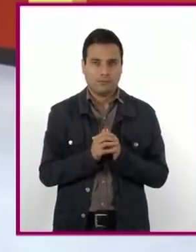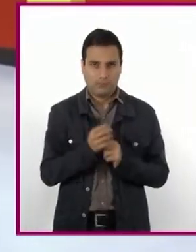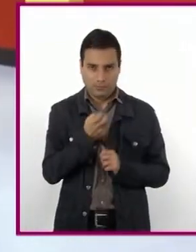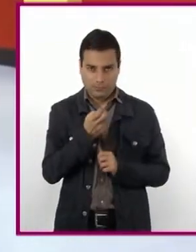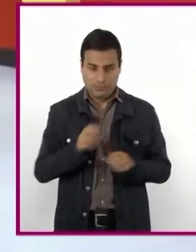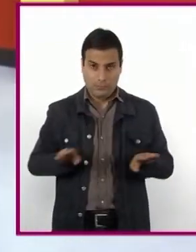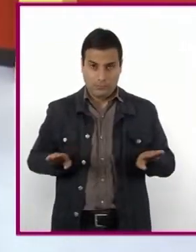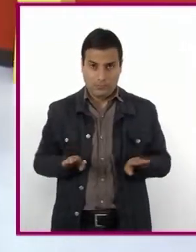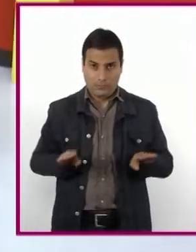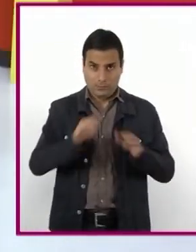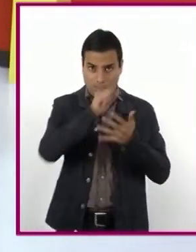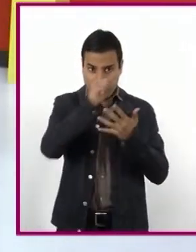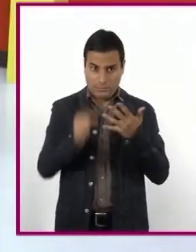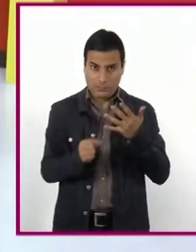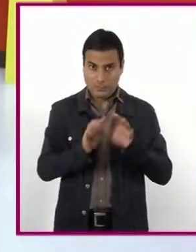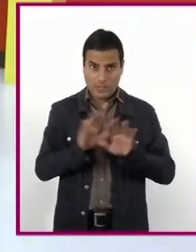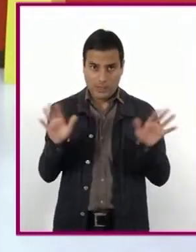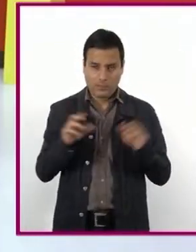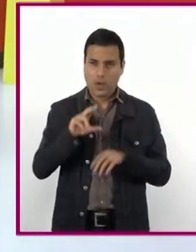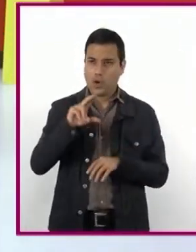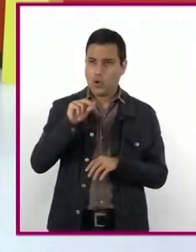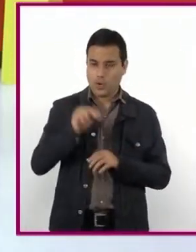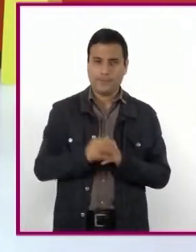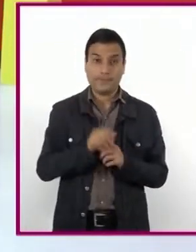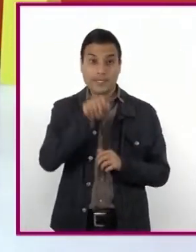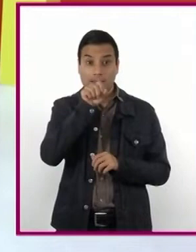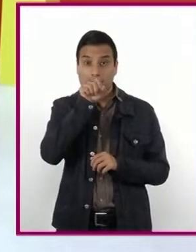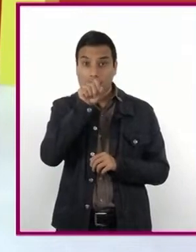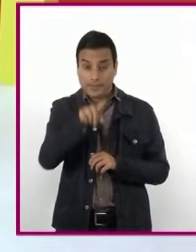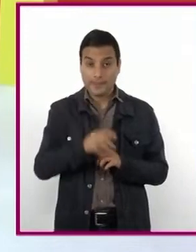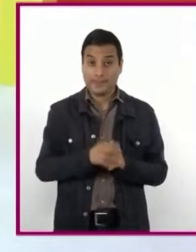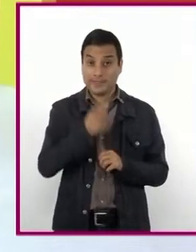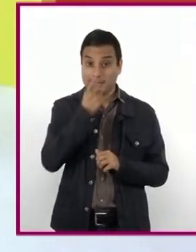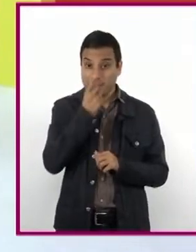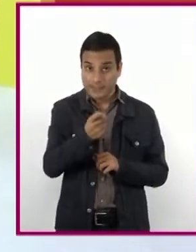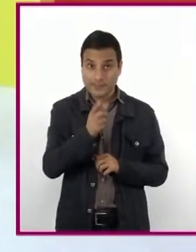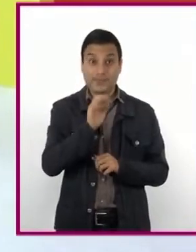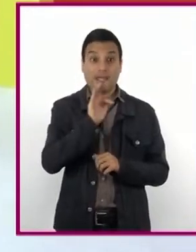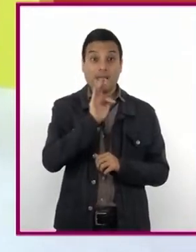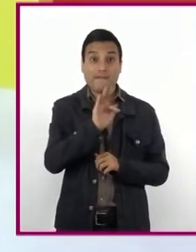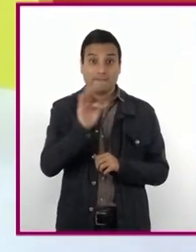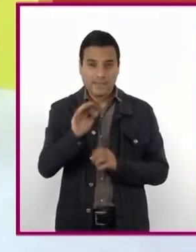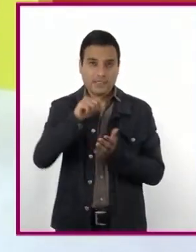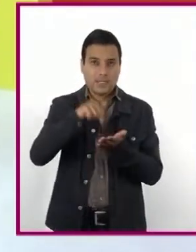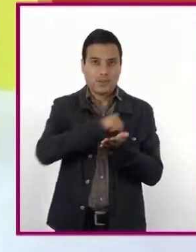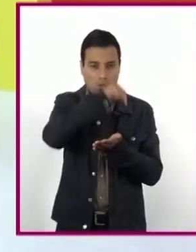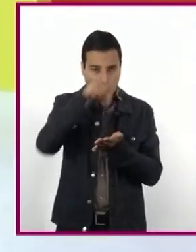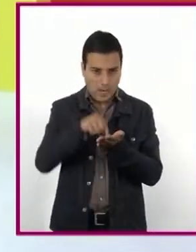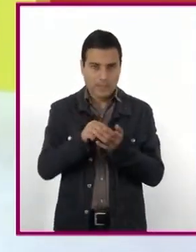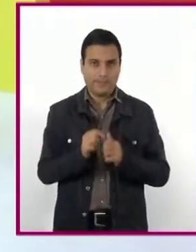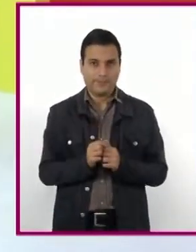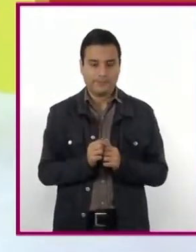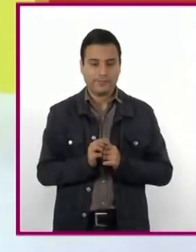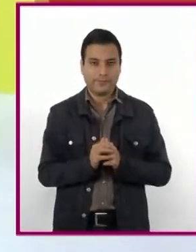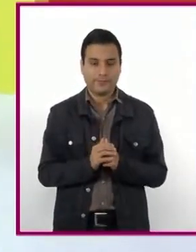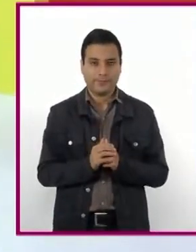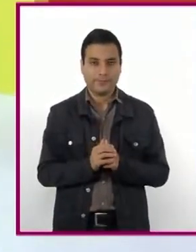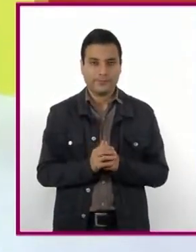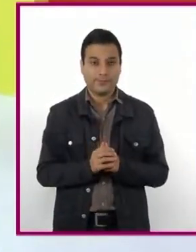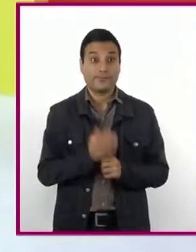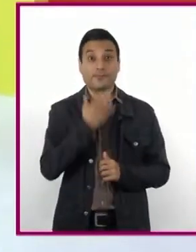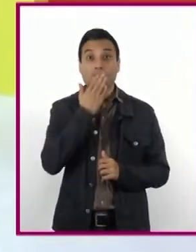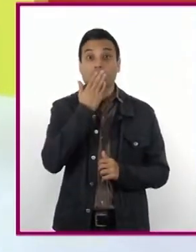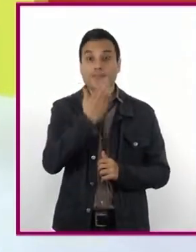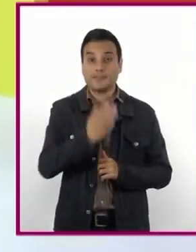que identificaste? Ah, no. También mencionan la fecha y el lugar en el que ocurre la historia.